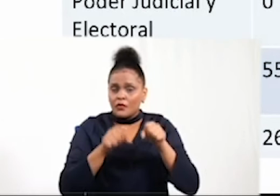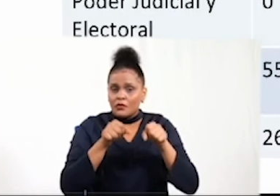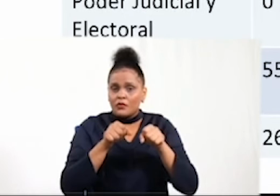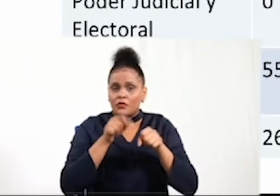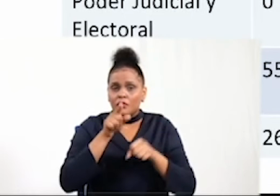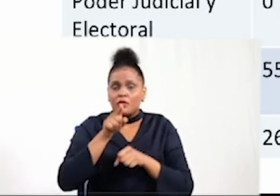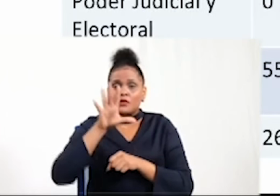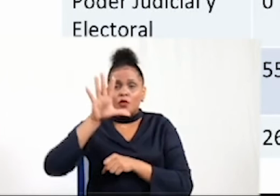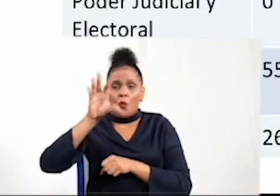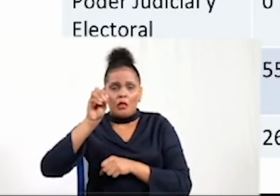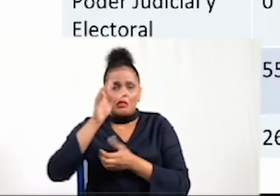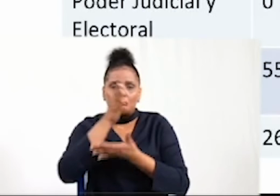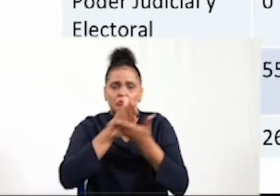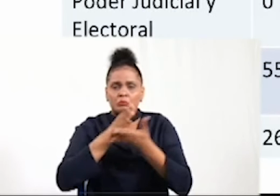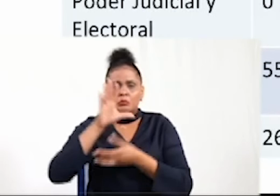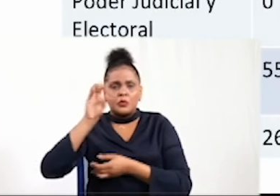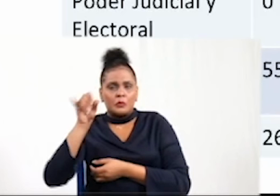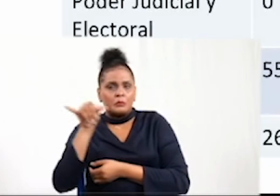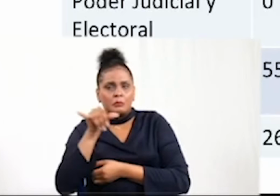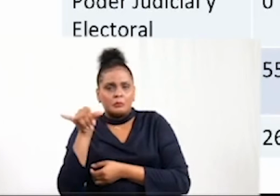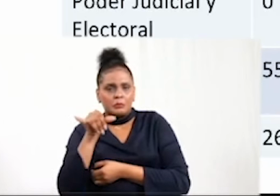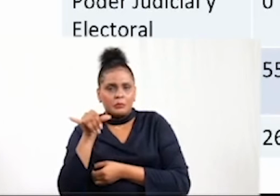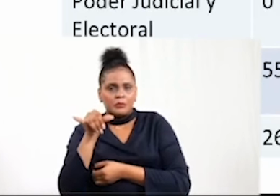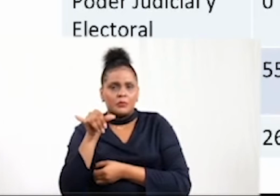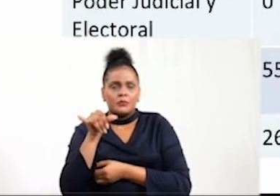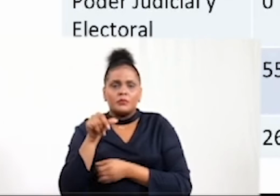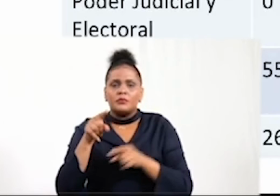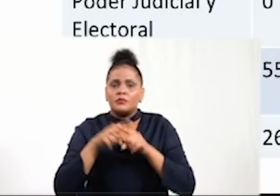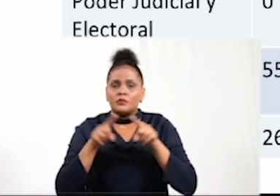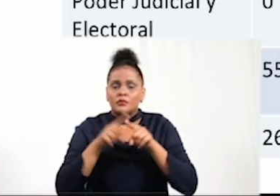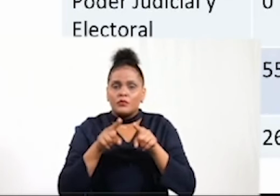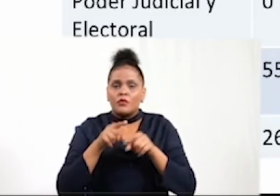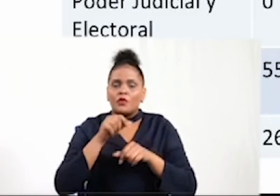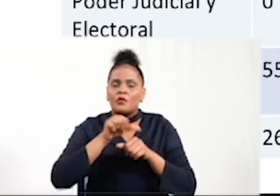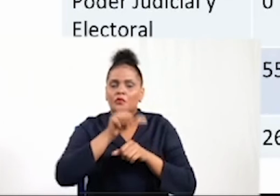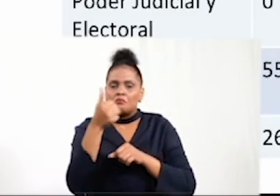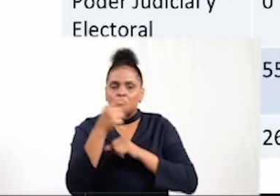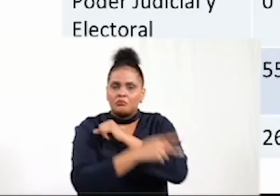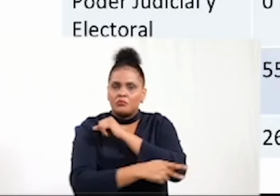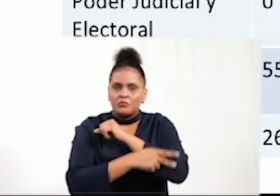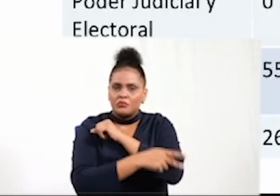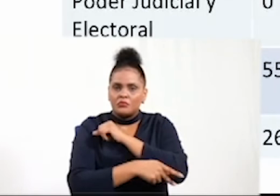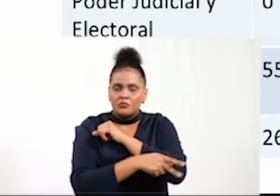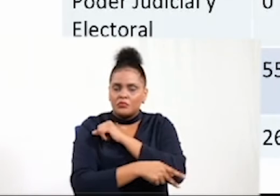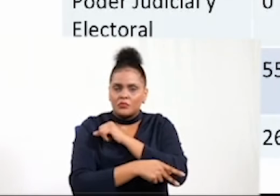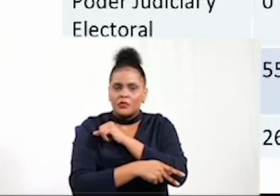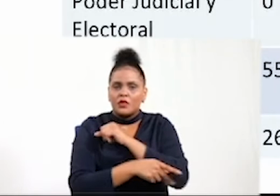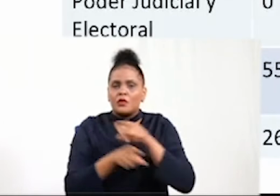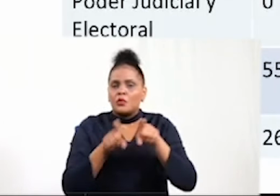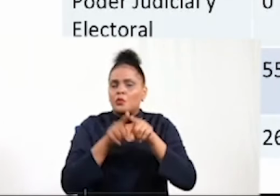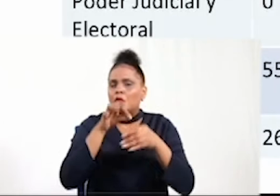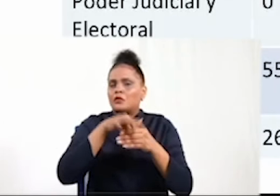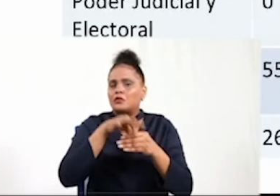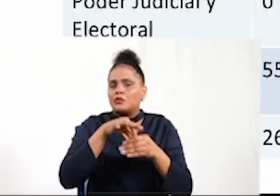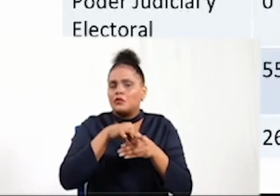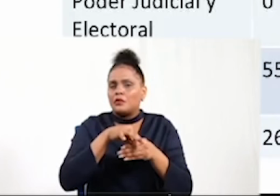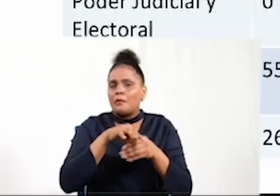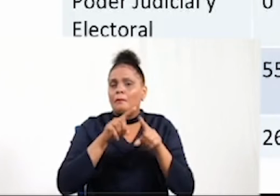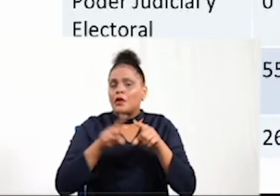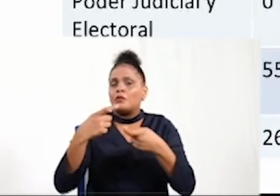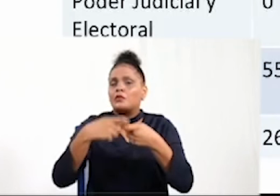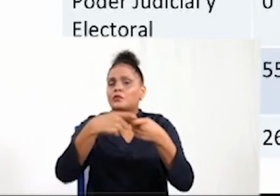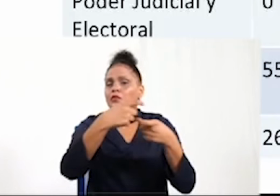casi 50 50 entre hombres y mujeres en muchos países en los padrones electorales pero cuando vemos la